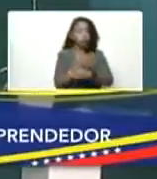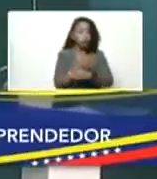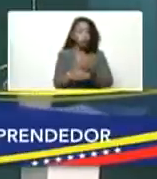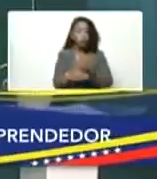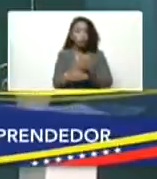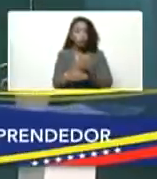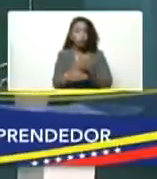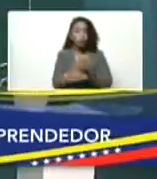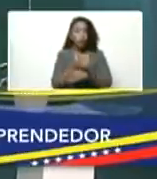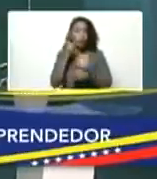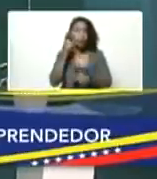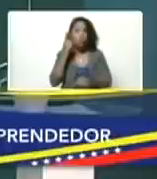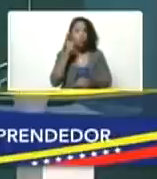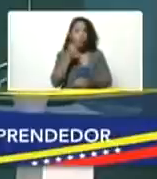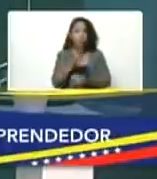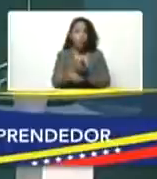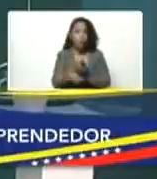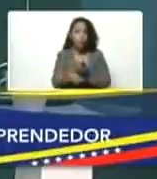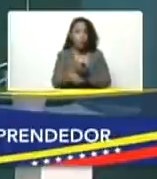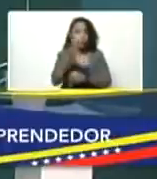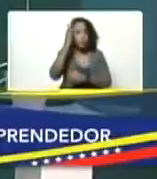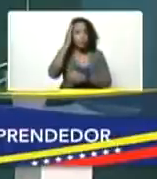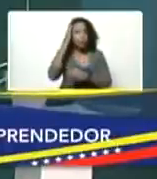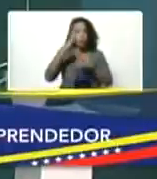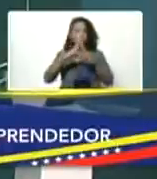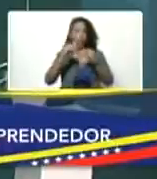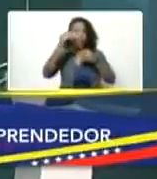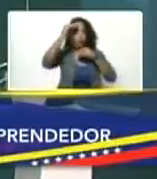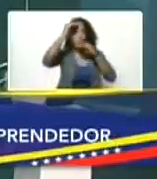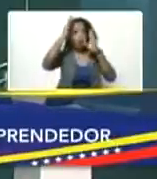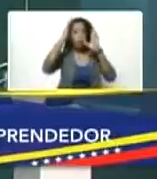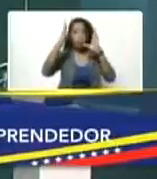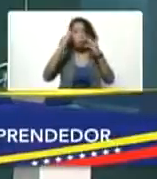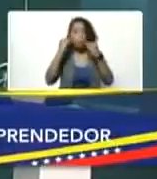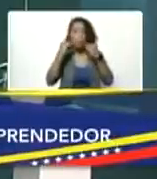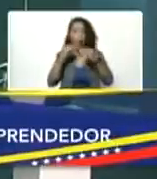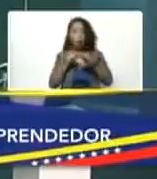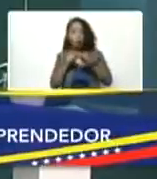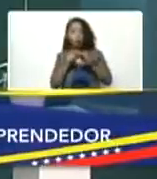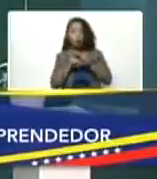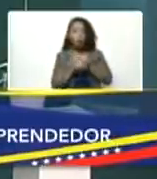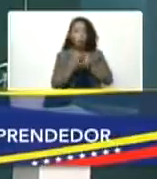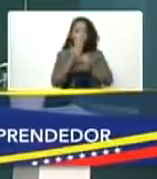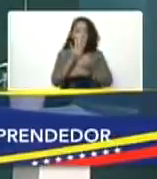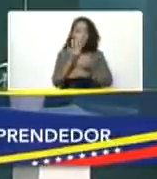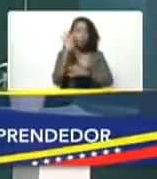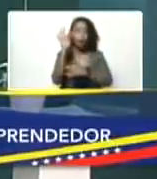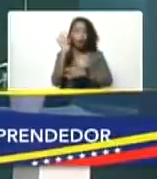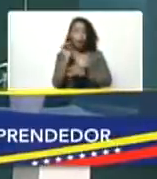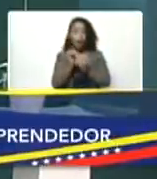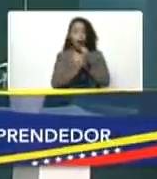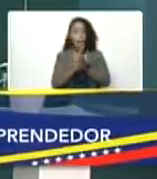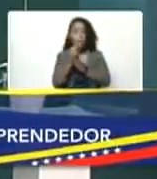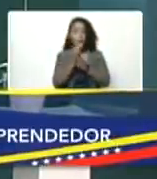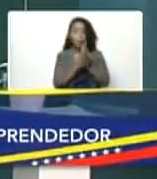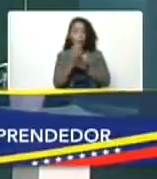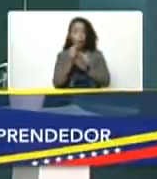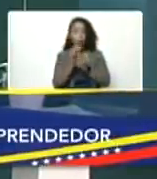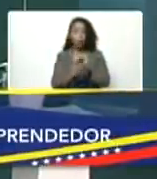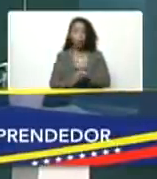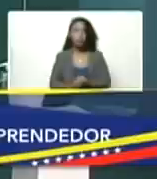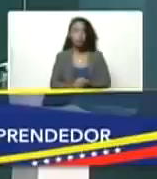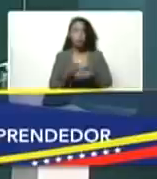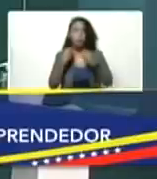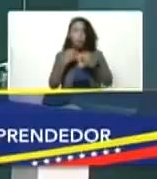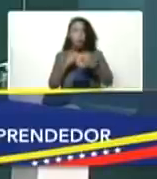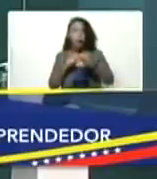debe recibir toda la atención para entrar a las 4F del emprendimiento, para